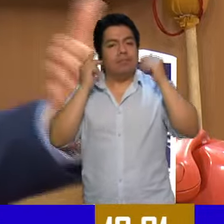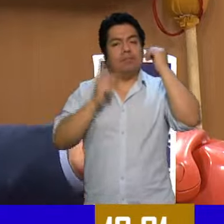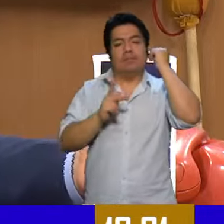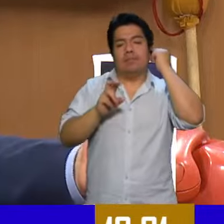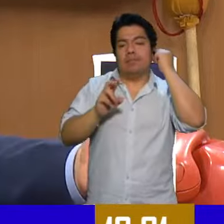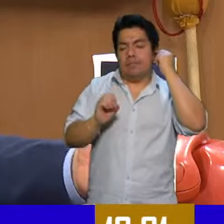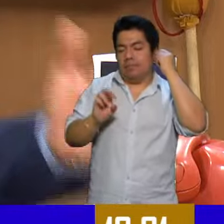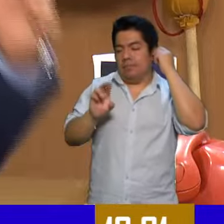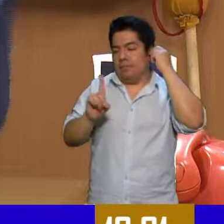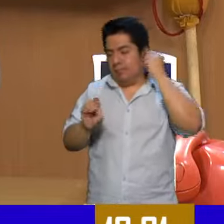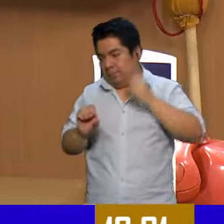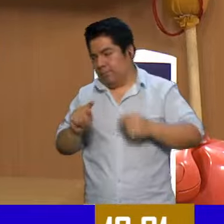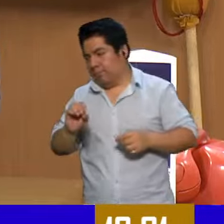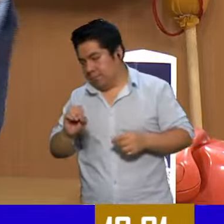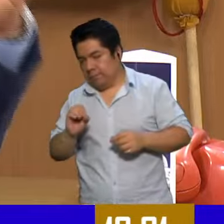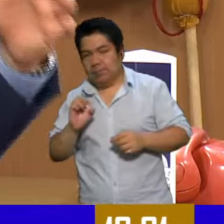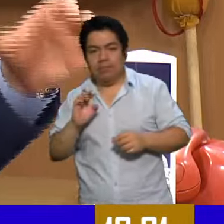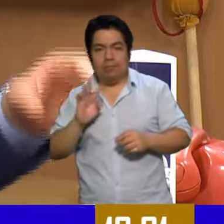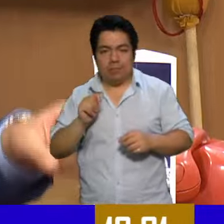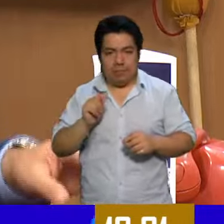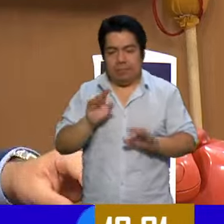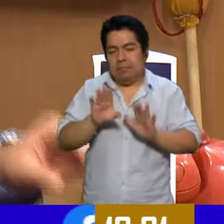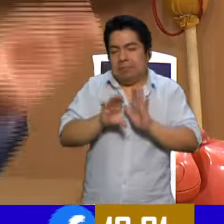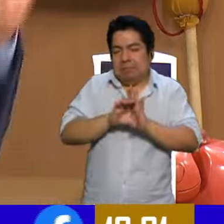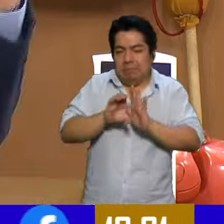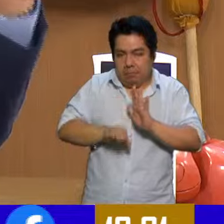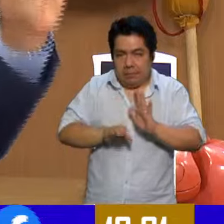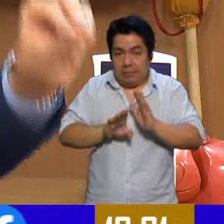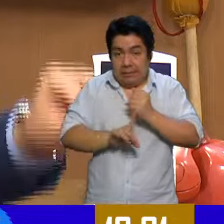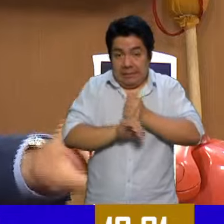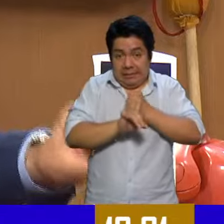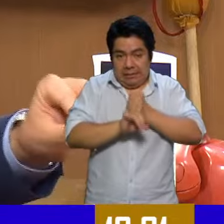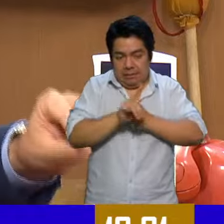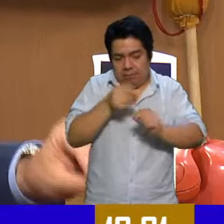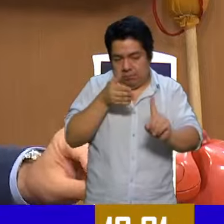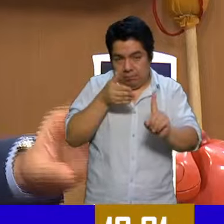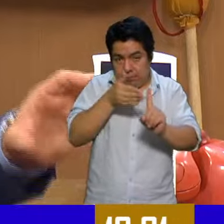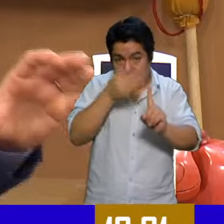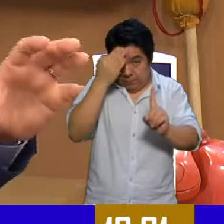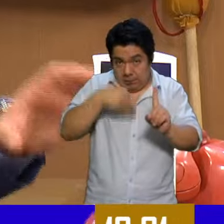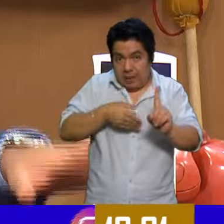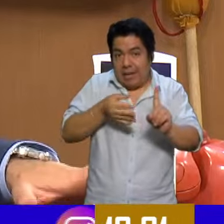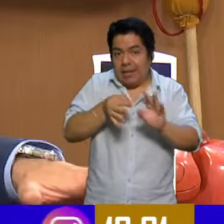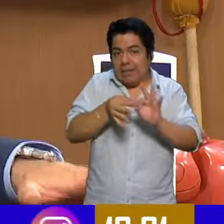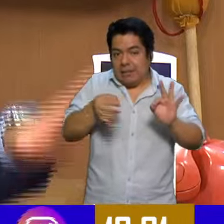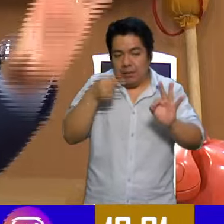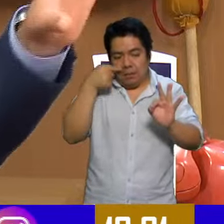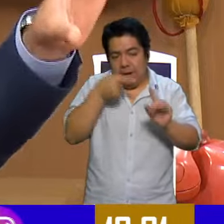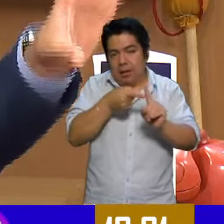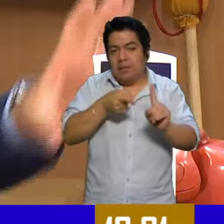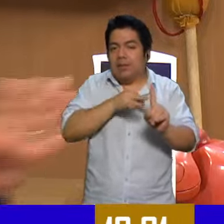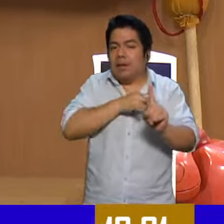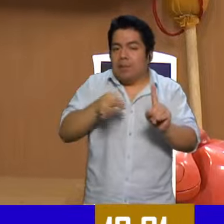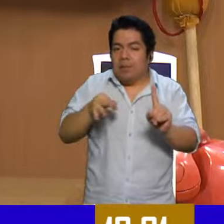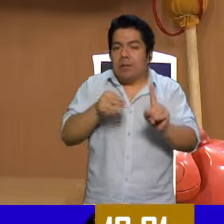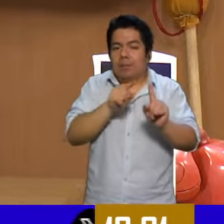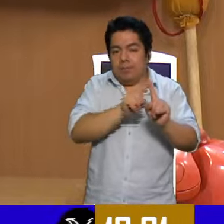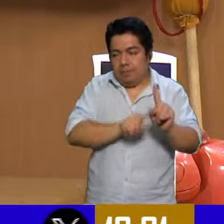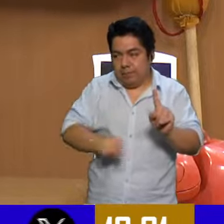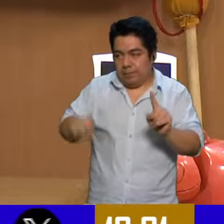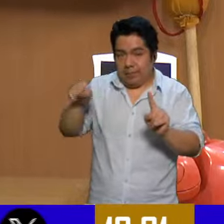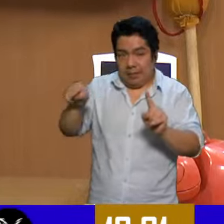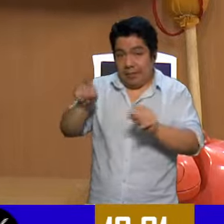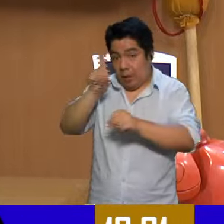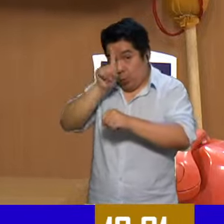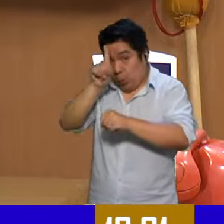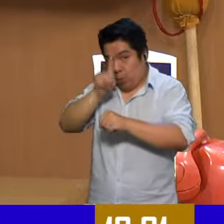vamos contestando. Ya cuando vaya, digamos, a una situación ya muy particular, inclusive, podemos ahí mismo canalizarte a un asesor